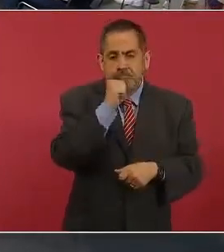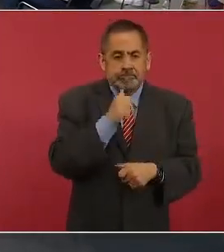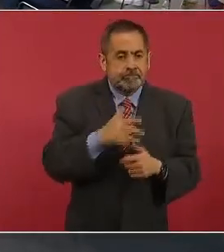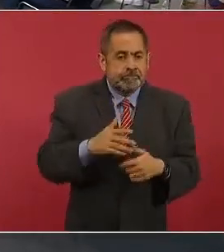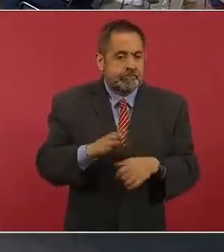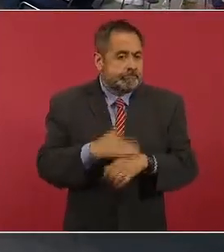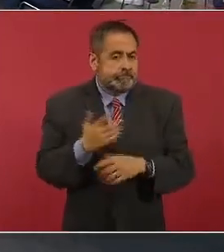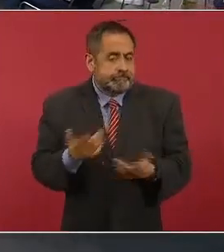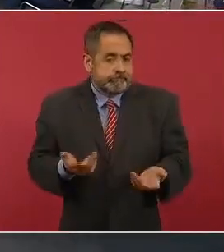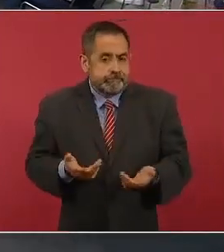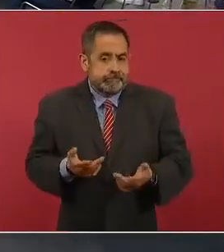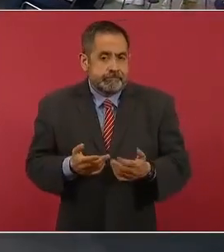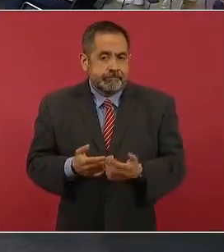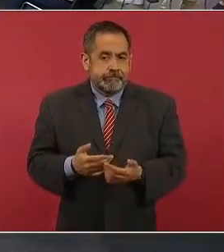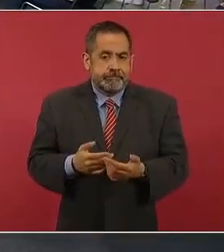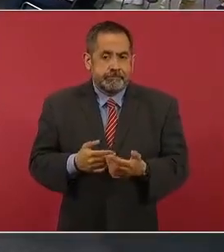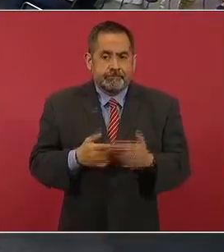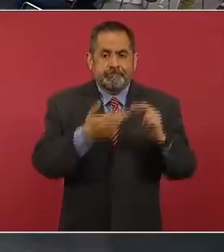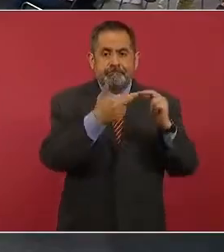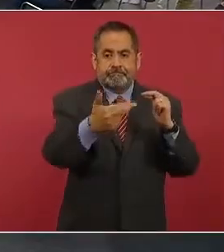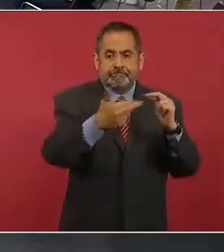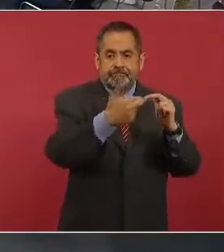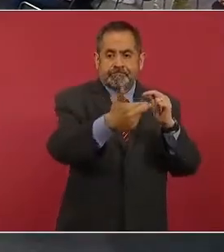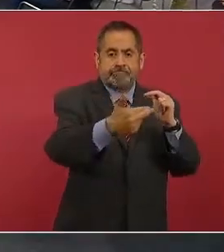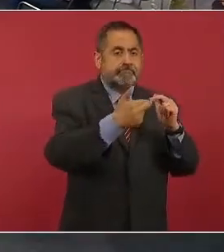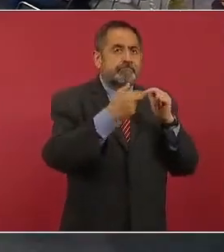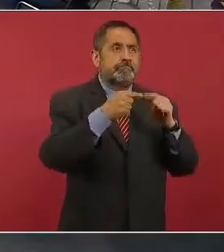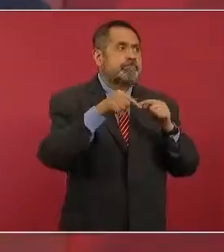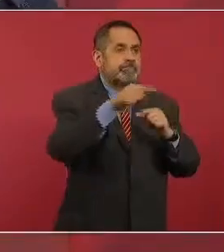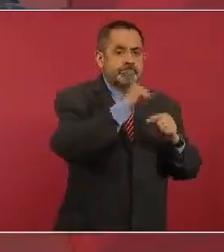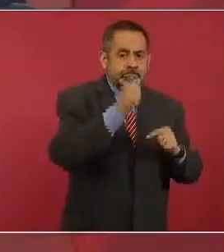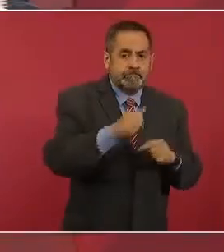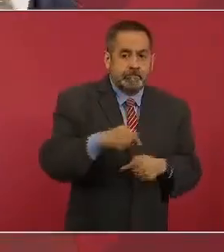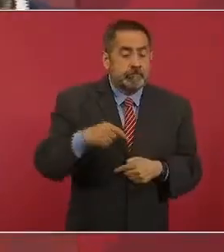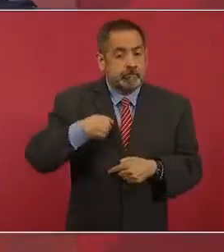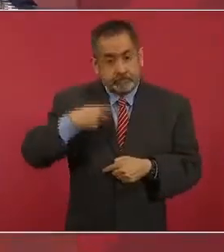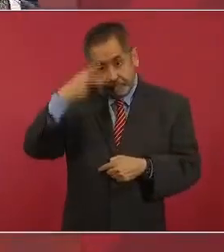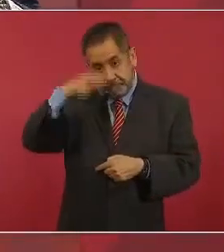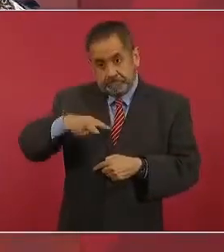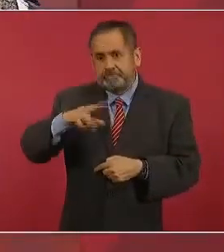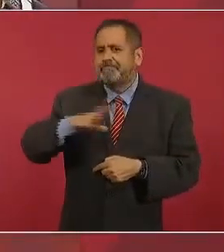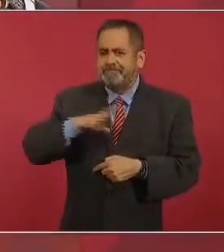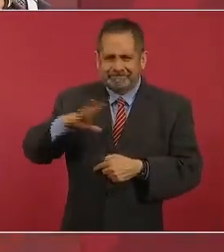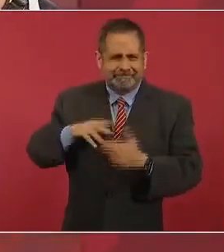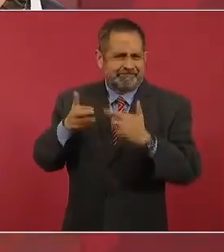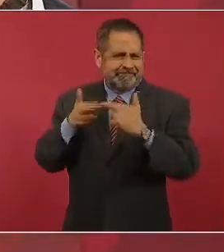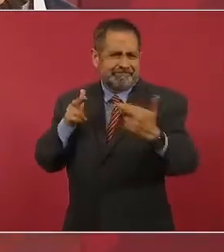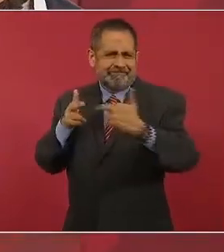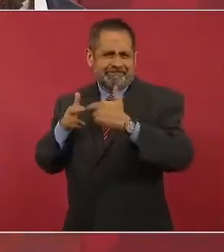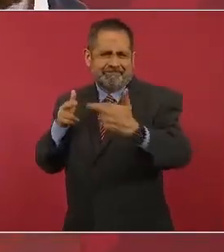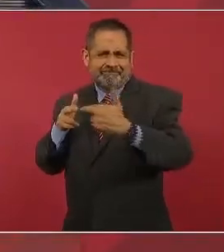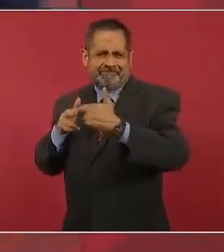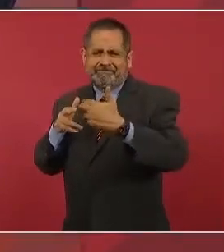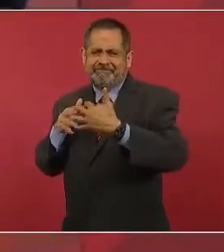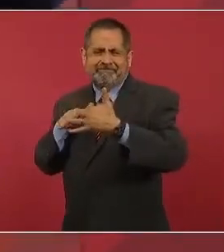porque no están interconectados. Y nosotros tenemos en México